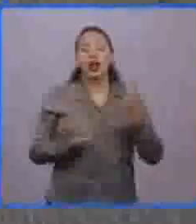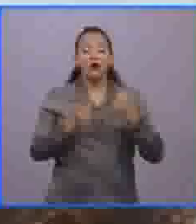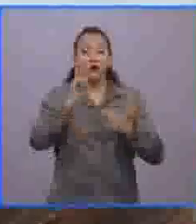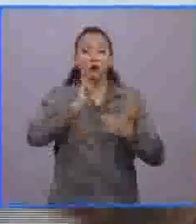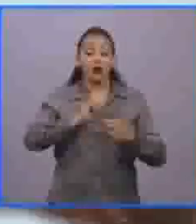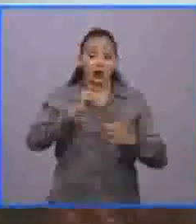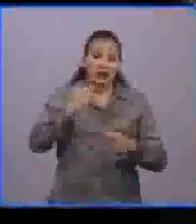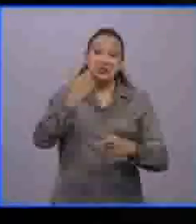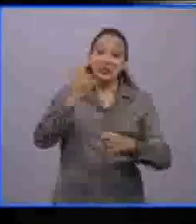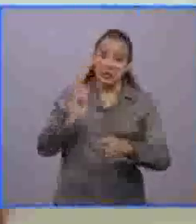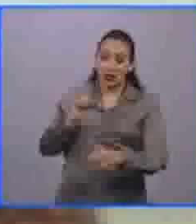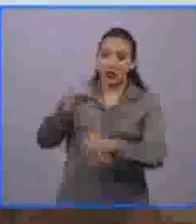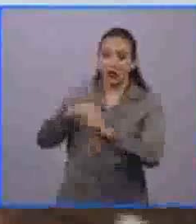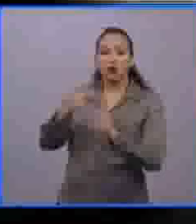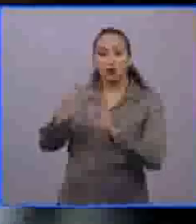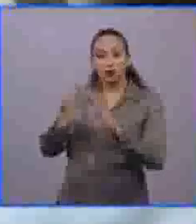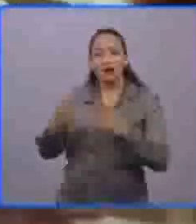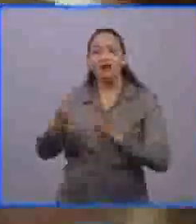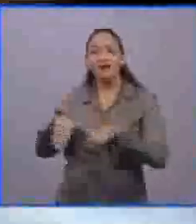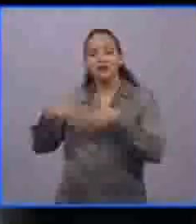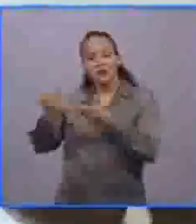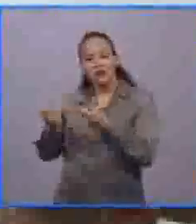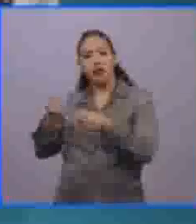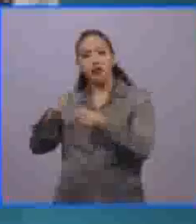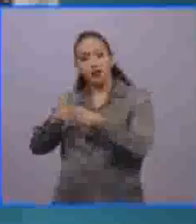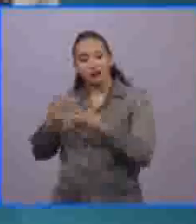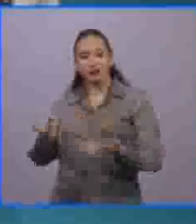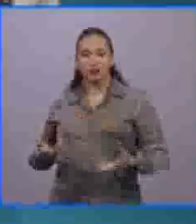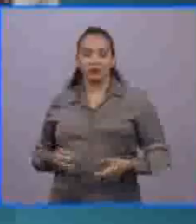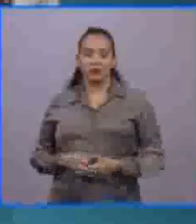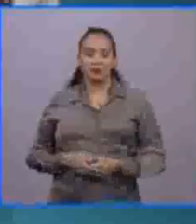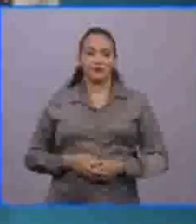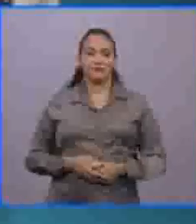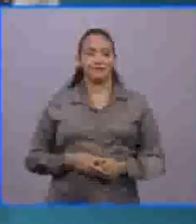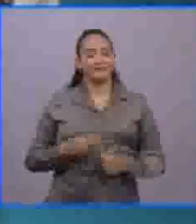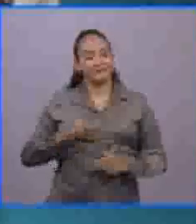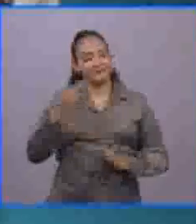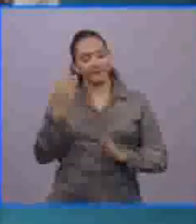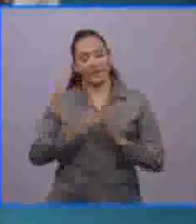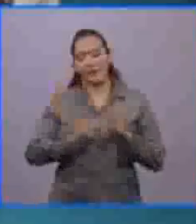reinserción social cada vez más compleja. Hace falta